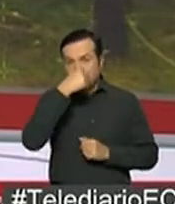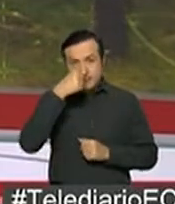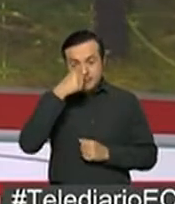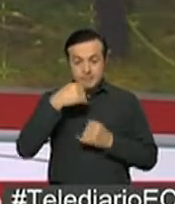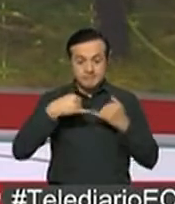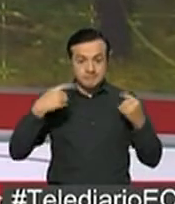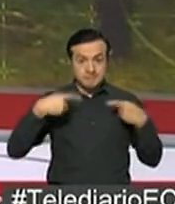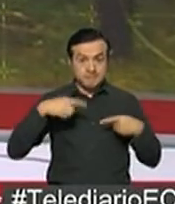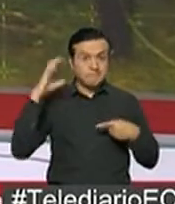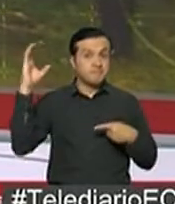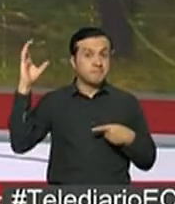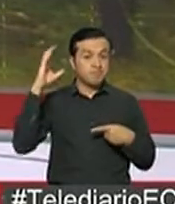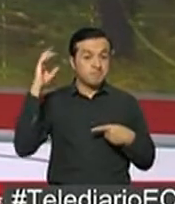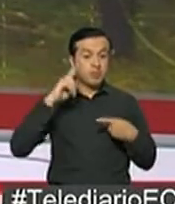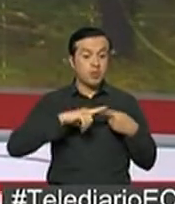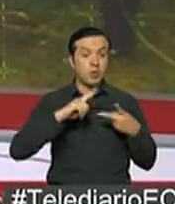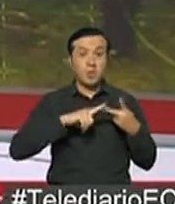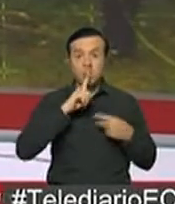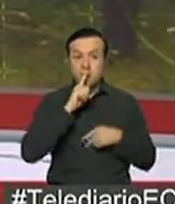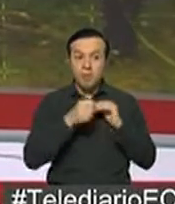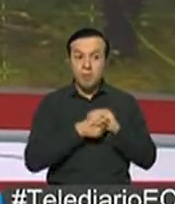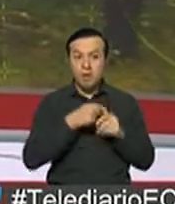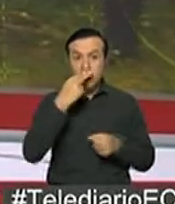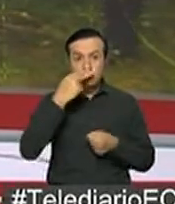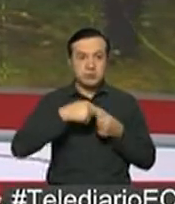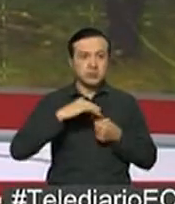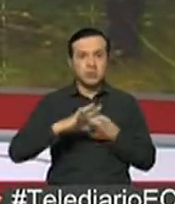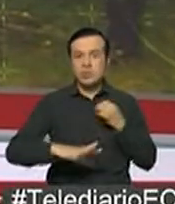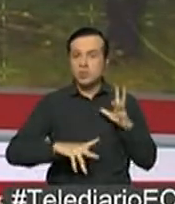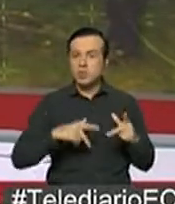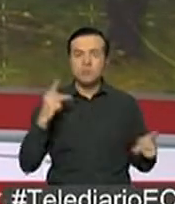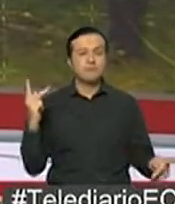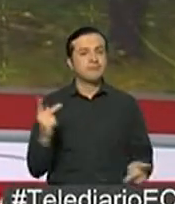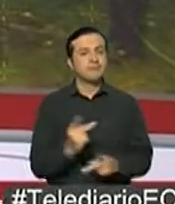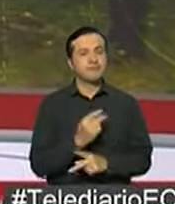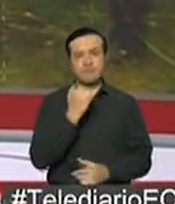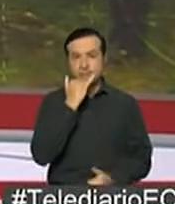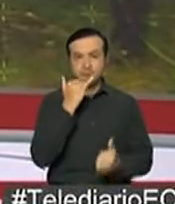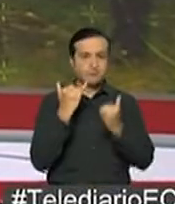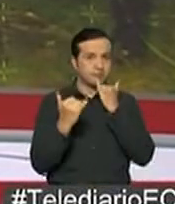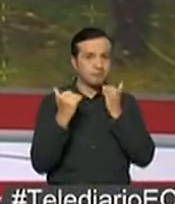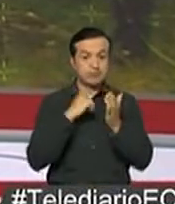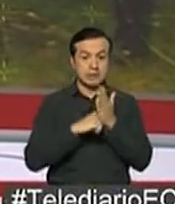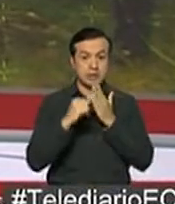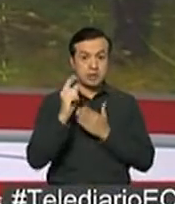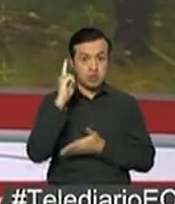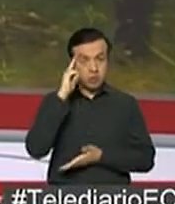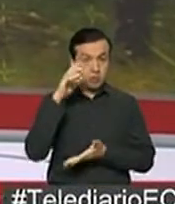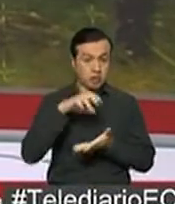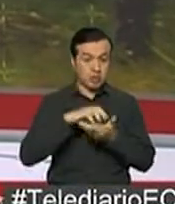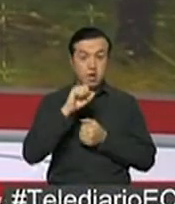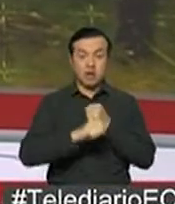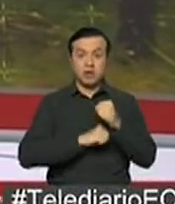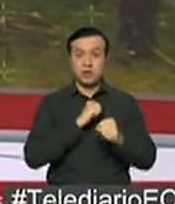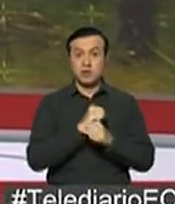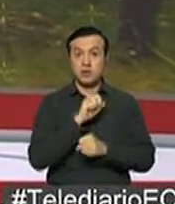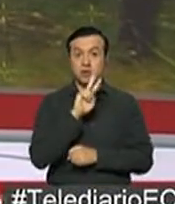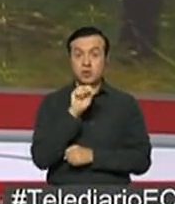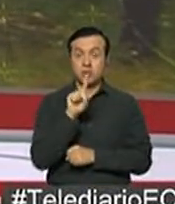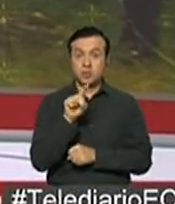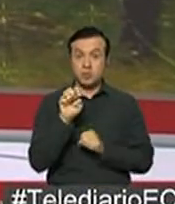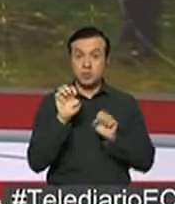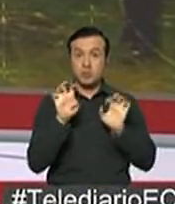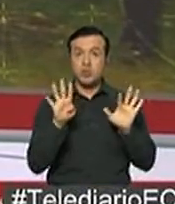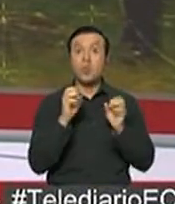la frontera con colombia o el contrabando de combustibles delitos que según el ministerio de gobierno generaron en 2019 más de tres millones